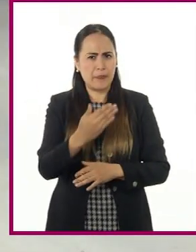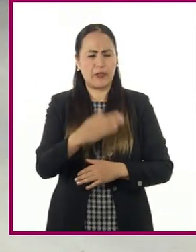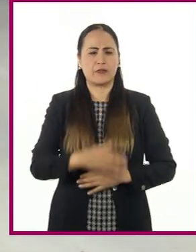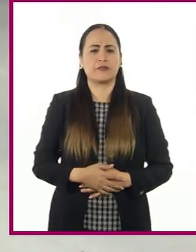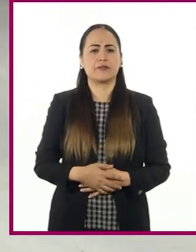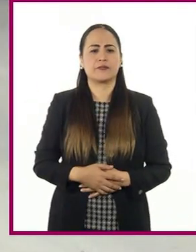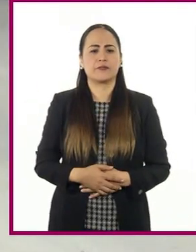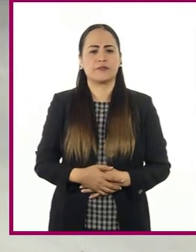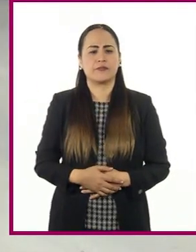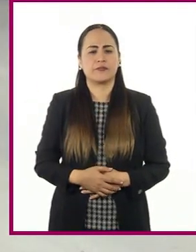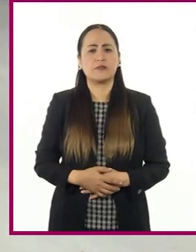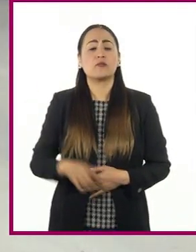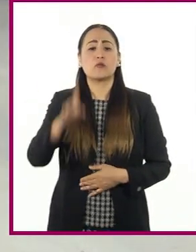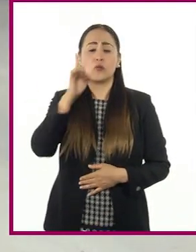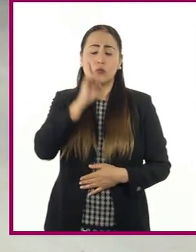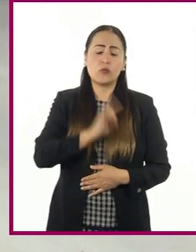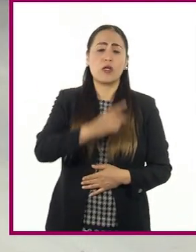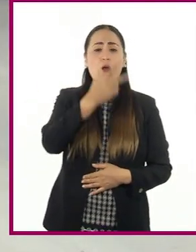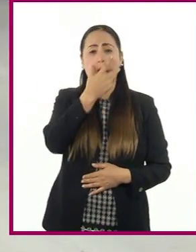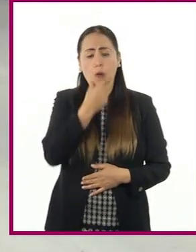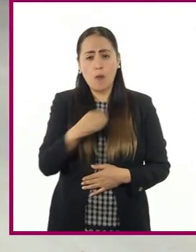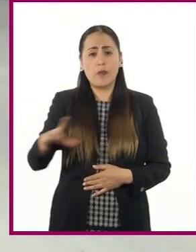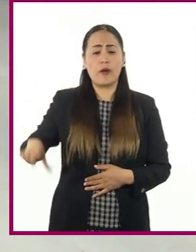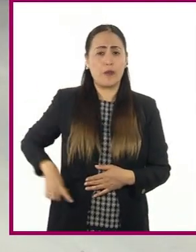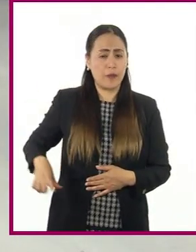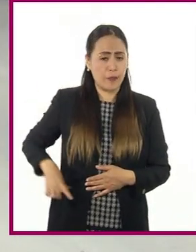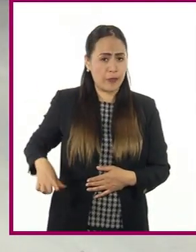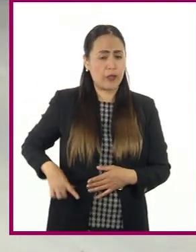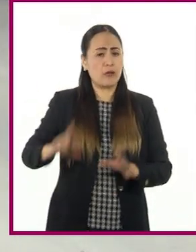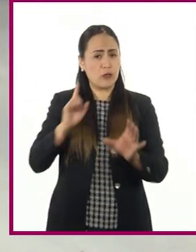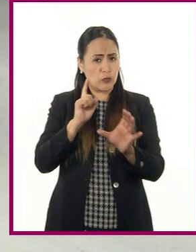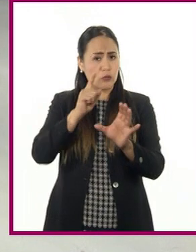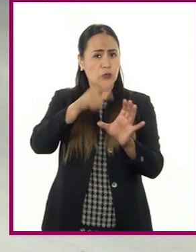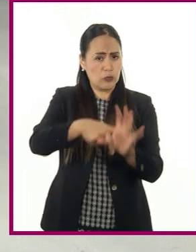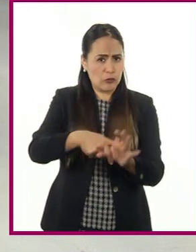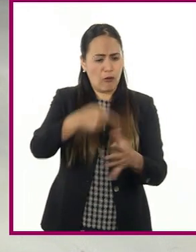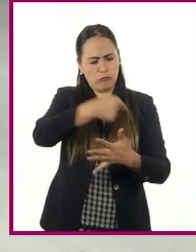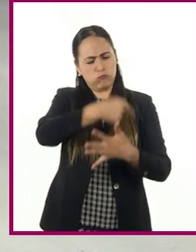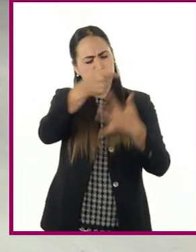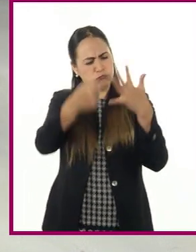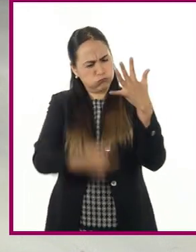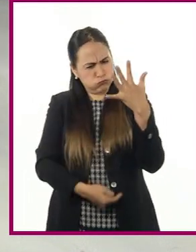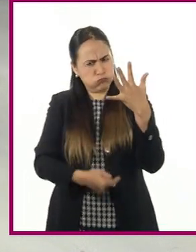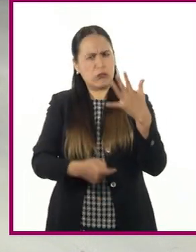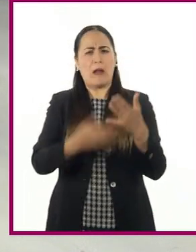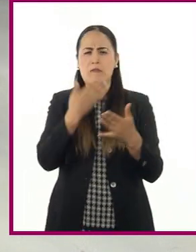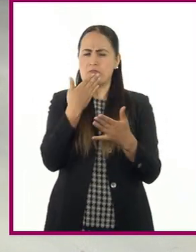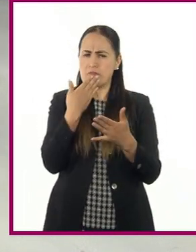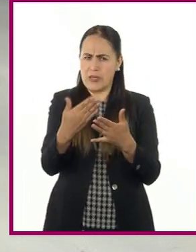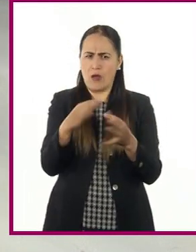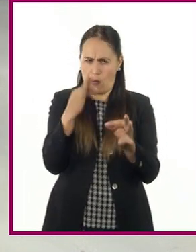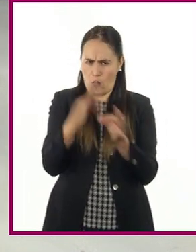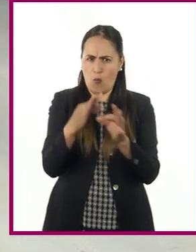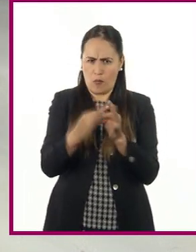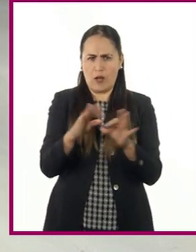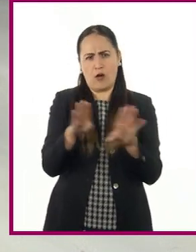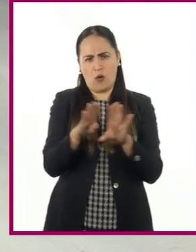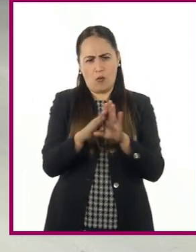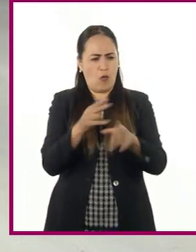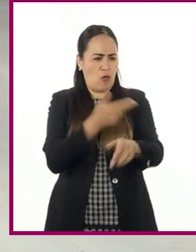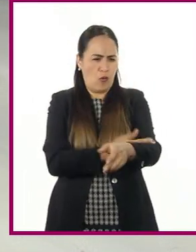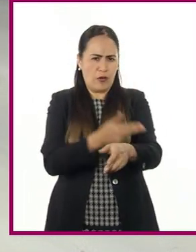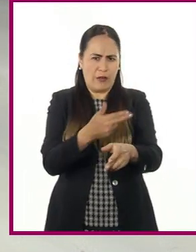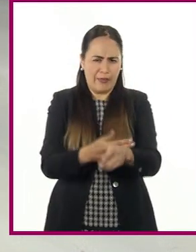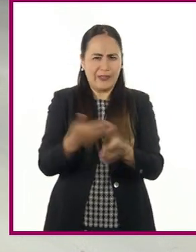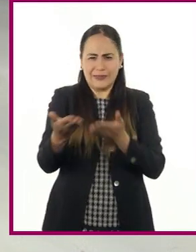Entonces, las servidoras y servidores públicos que asumen sus funciones con honradez y espíritu de